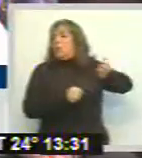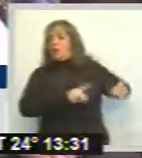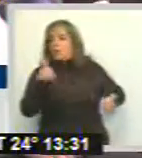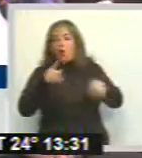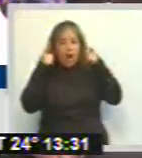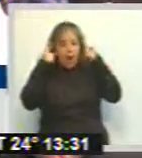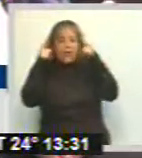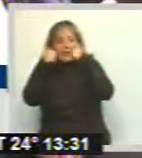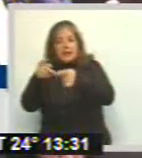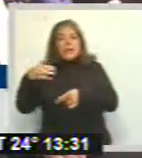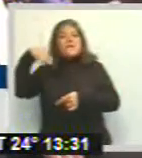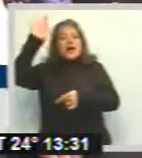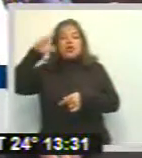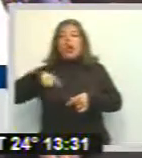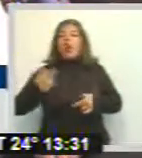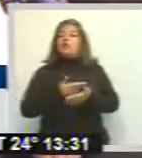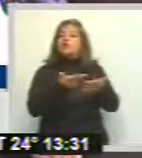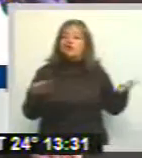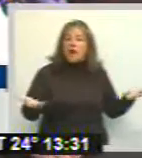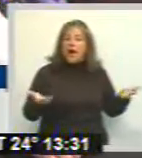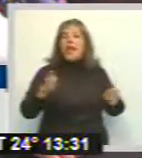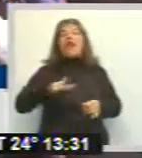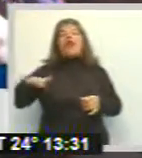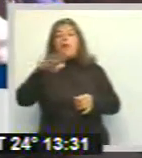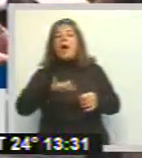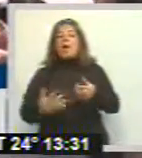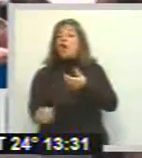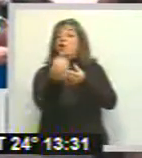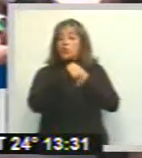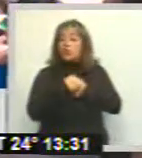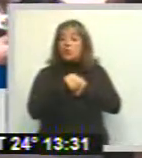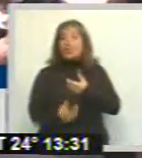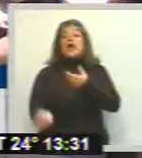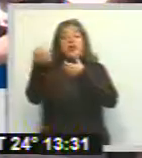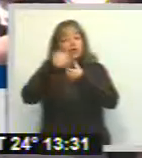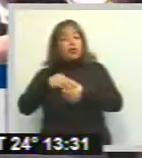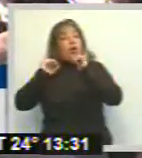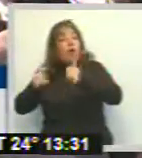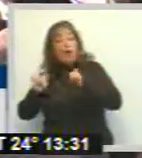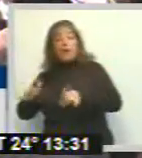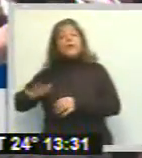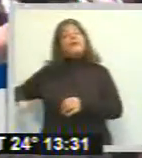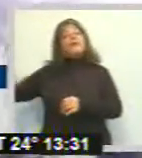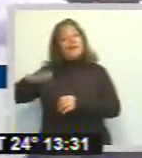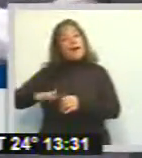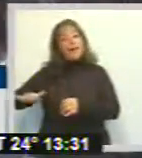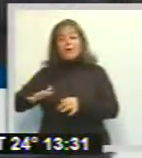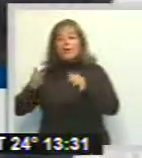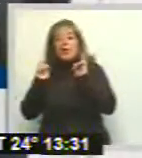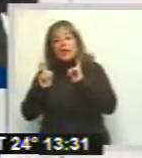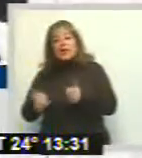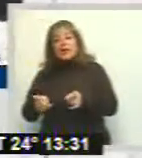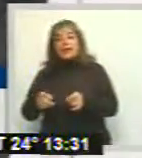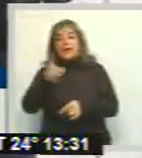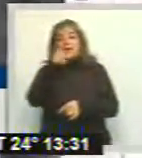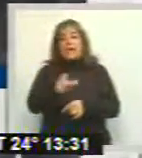objetivo, mayormente apuntar a lo social, a los playones, a la inclusión de los chicos, de los barrios, y así que bueno, la gente